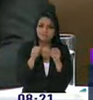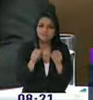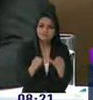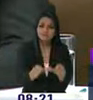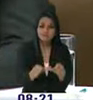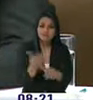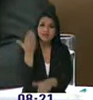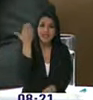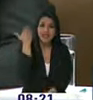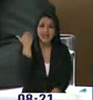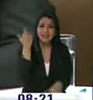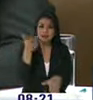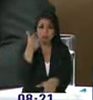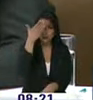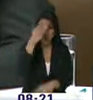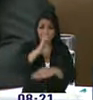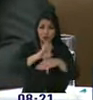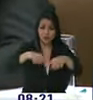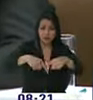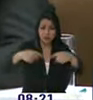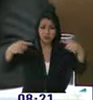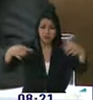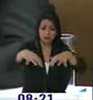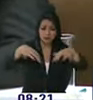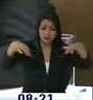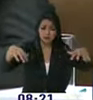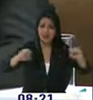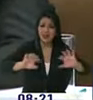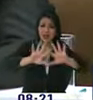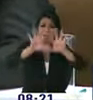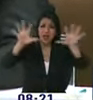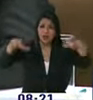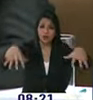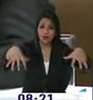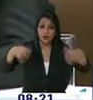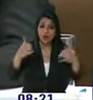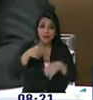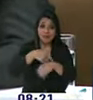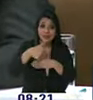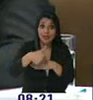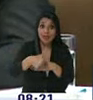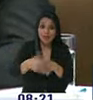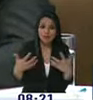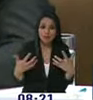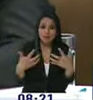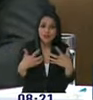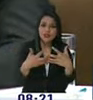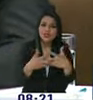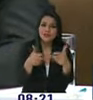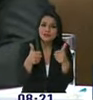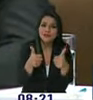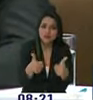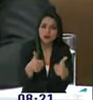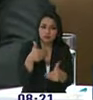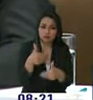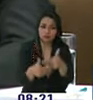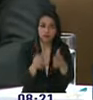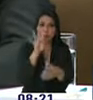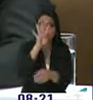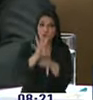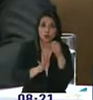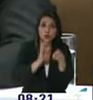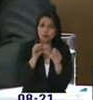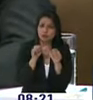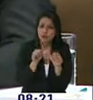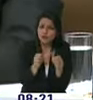extremadamente polarizados, es verdad. Y en tan poco tiempo logramos esto. Imagínense lo que podríamos construir en 4 años si nos